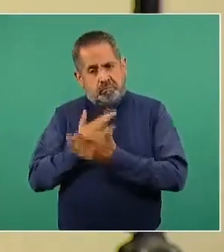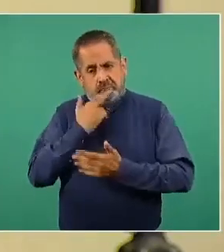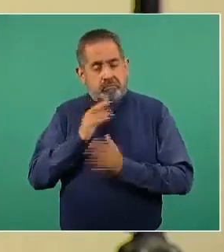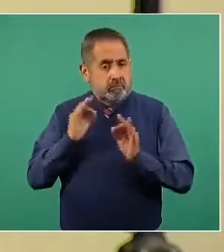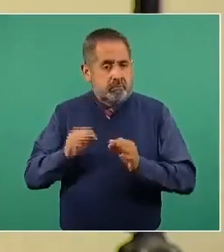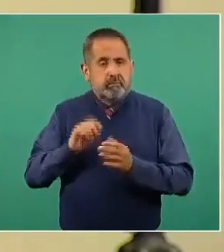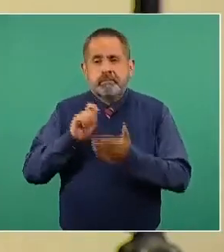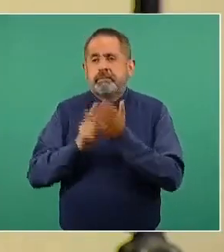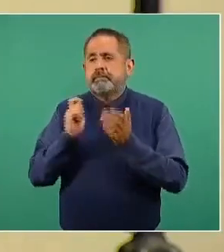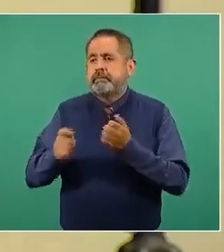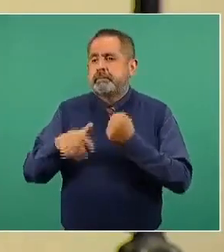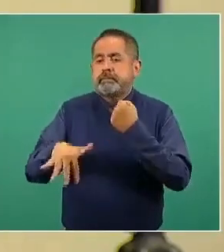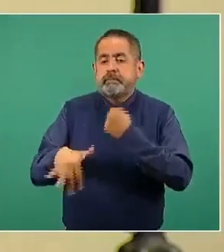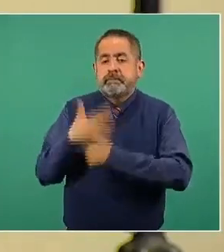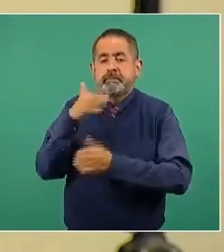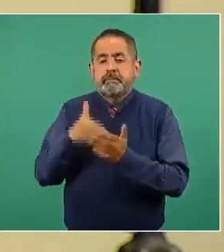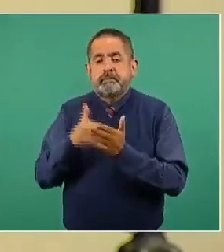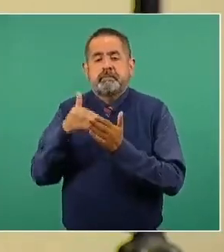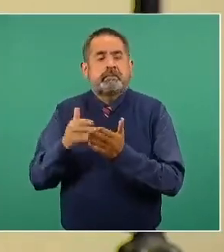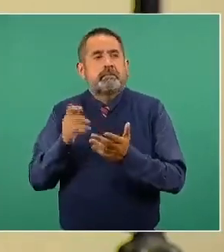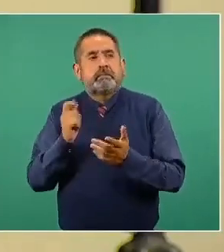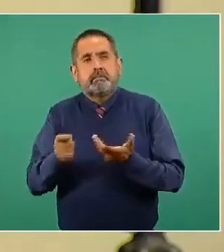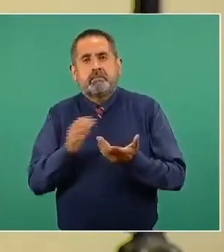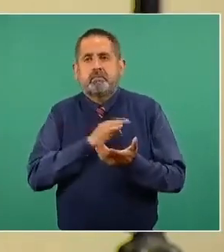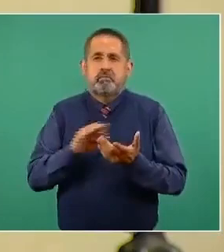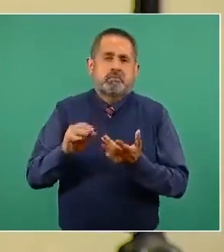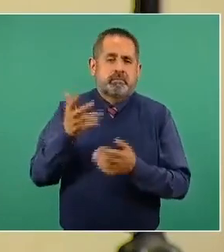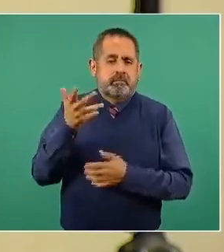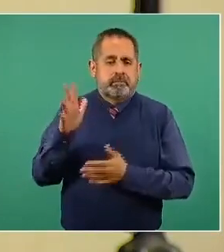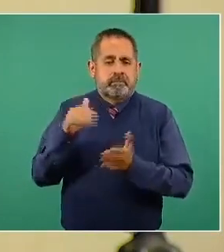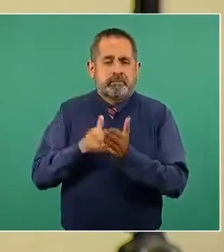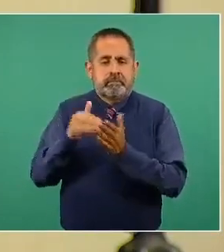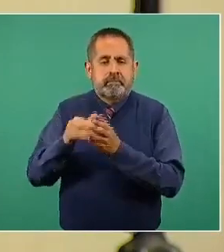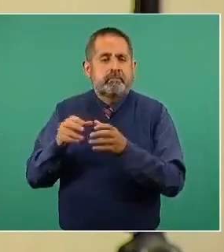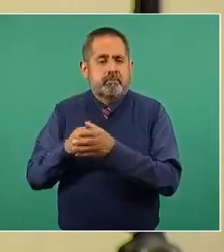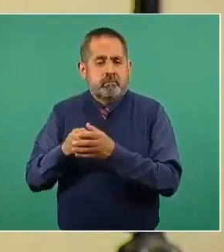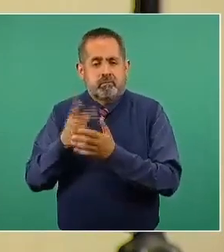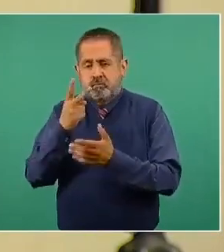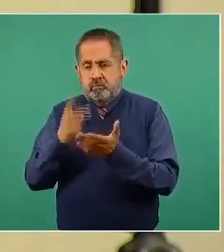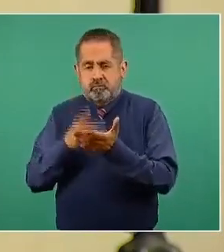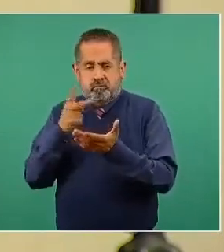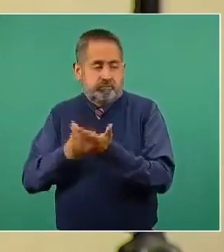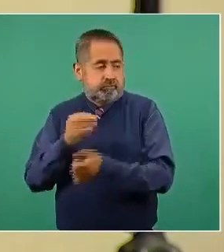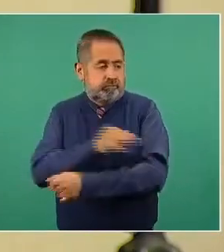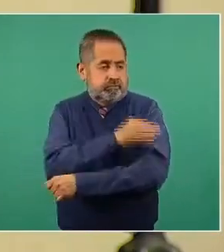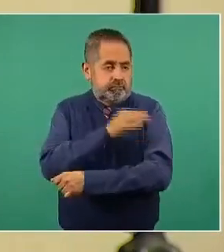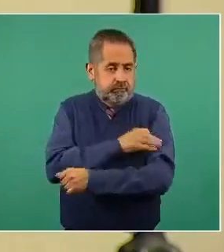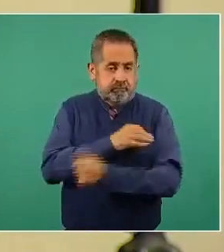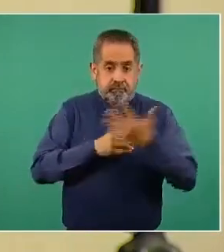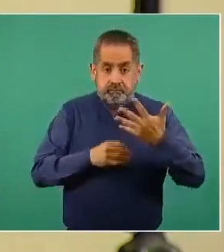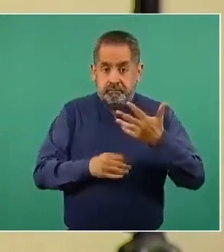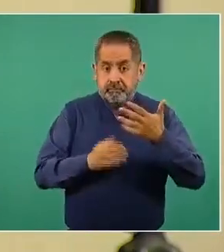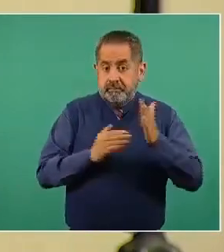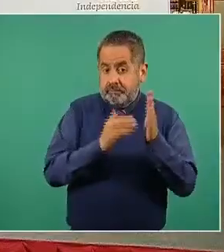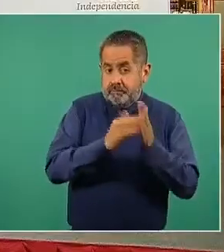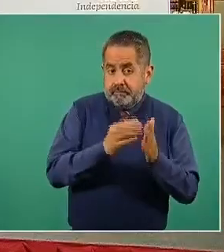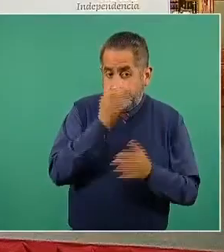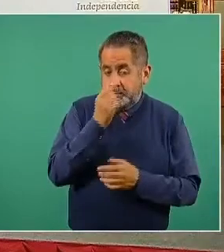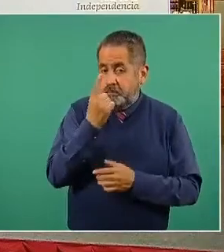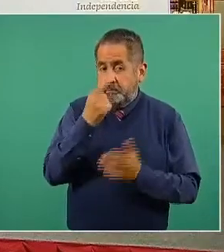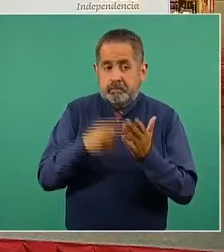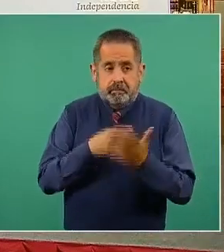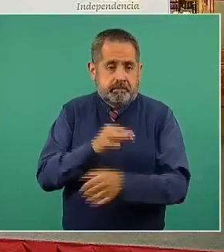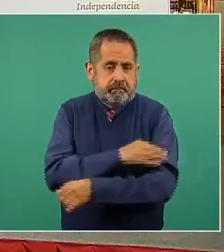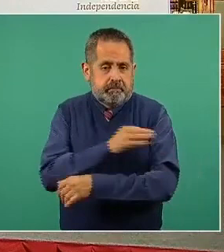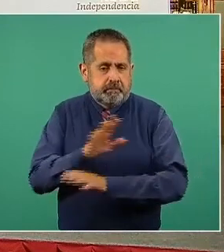esos 15 millones, apenas poco más de 10 millones tienen la segunda dosis y el resto solo una dosis?